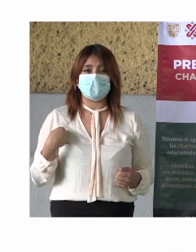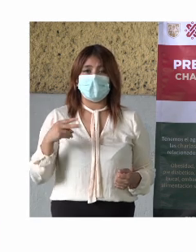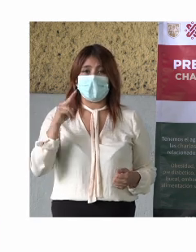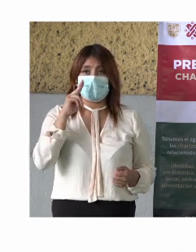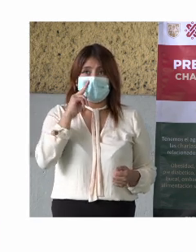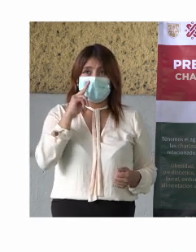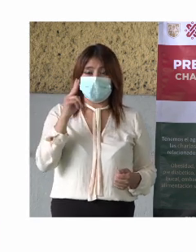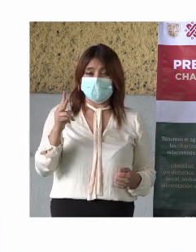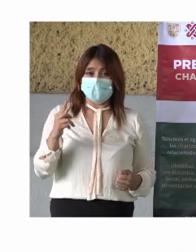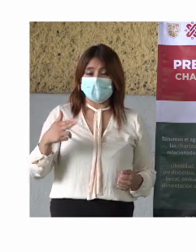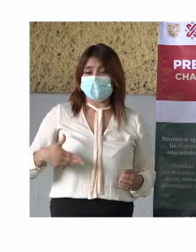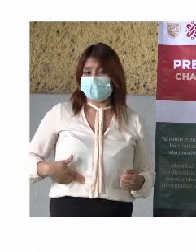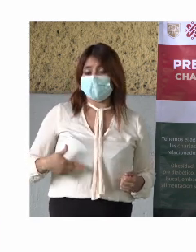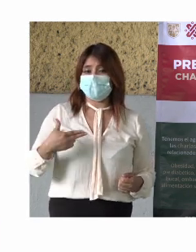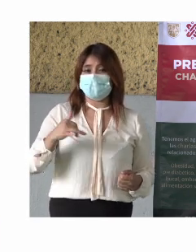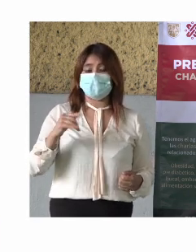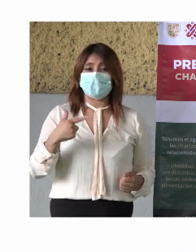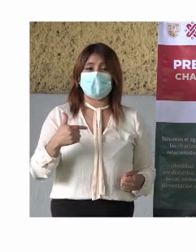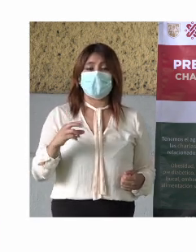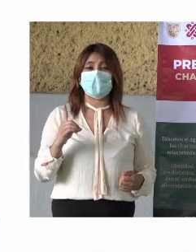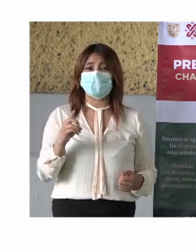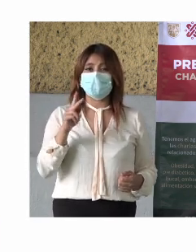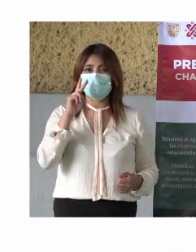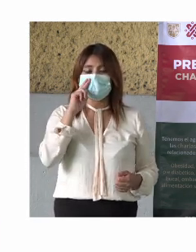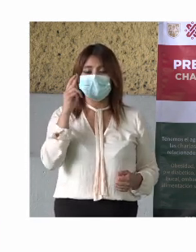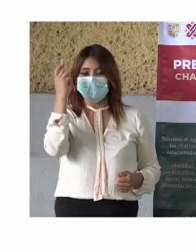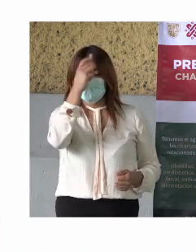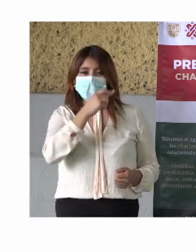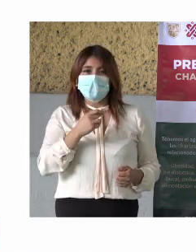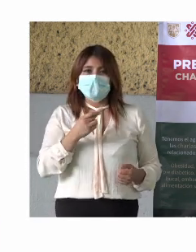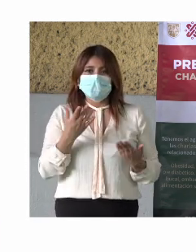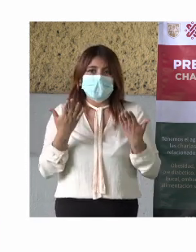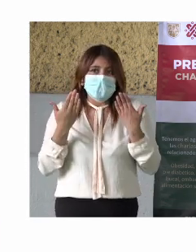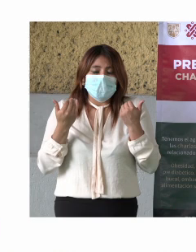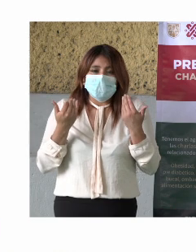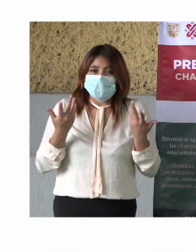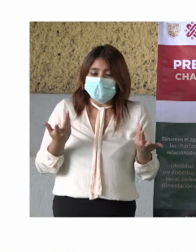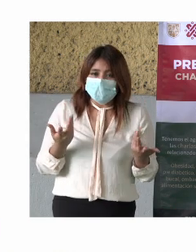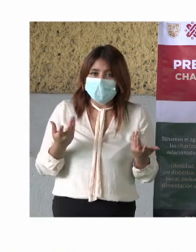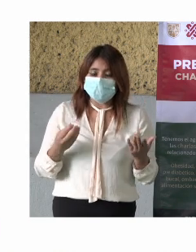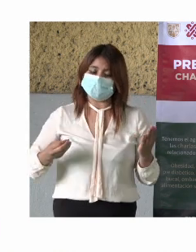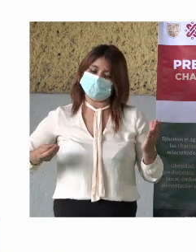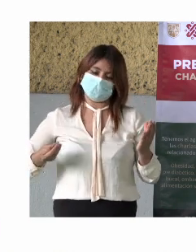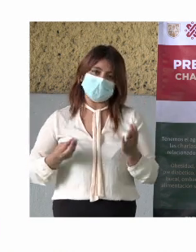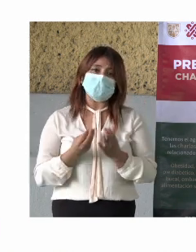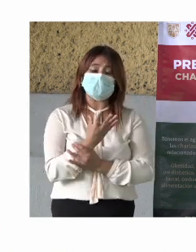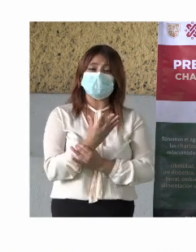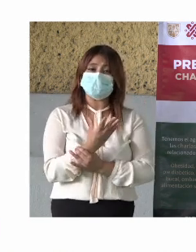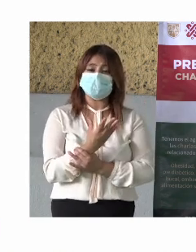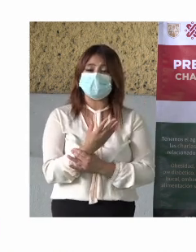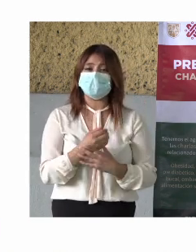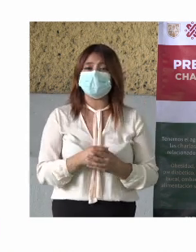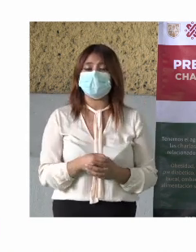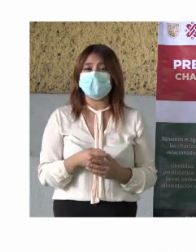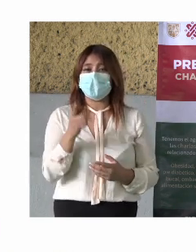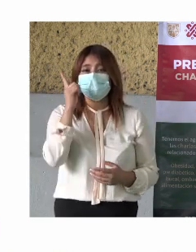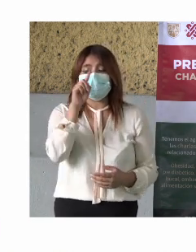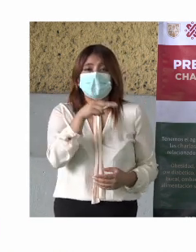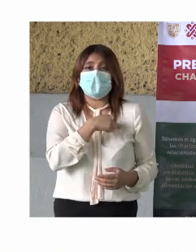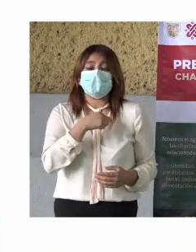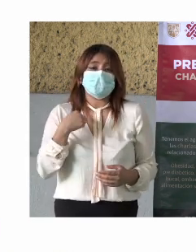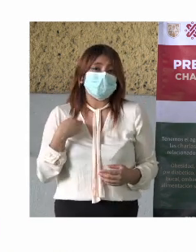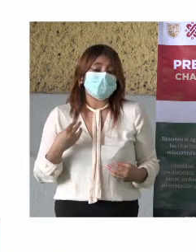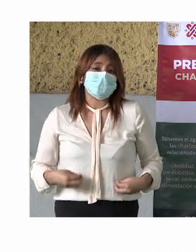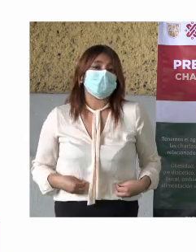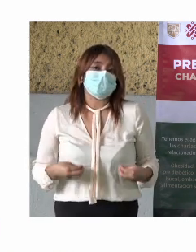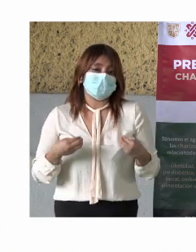niveles de glucosa están muy bajos y saca esas reservas de glucosa para poder mantenernos con vida y no tener un problema